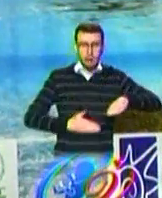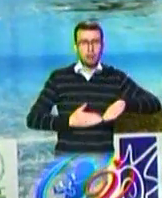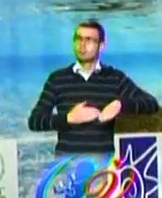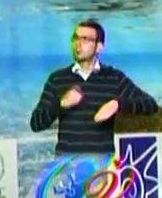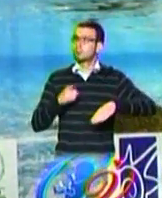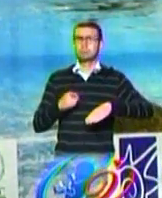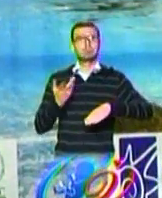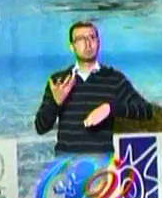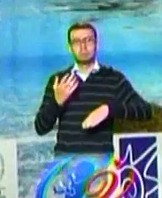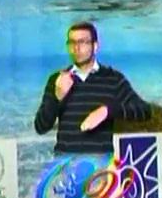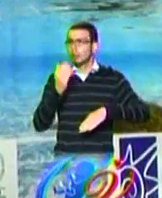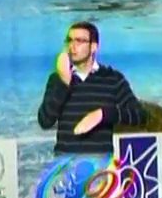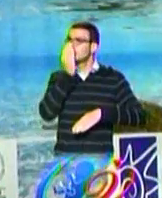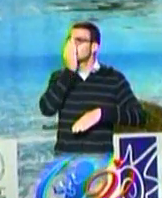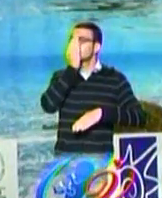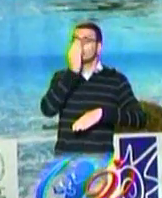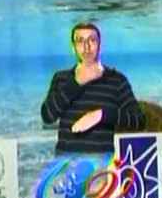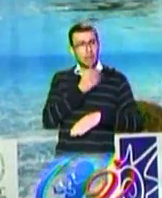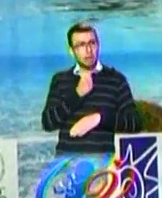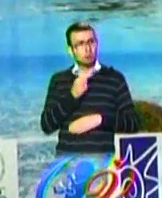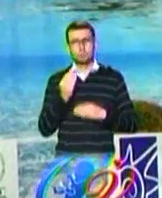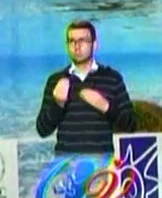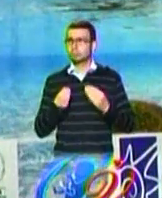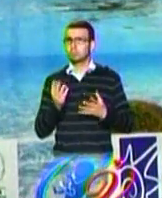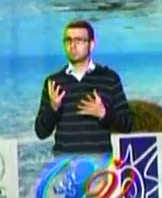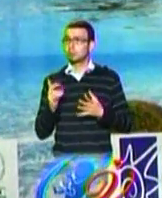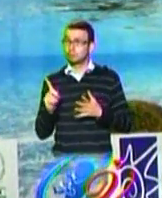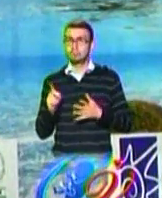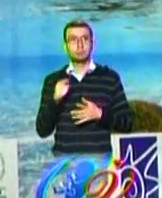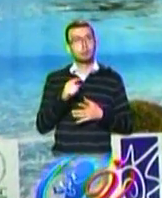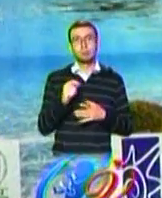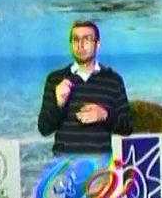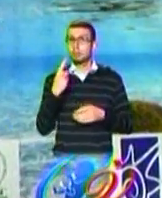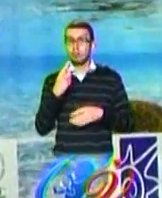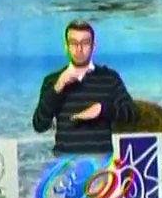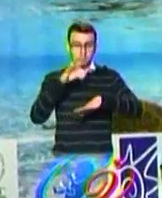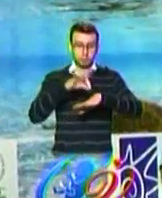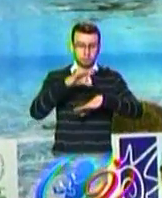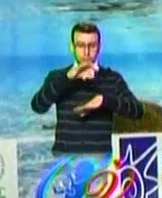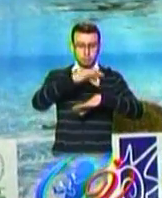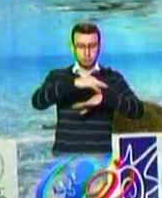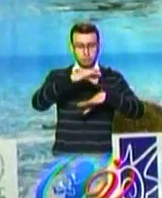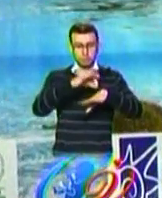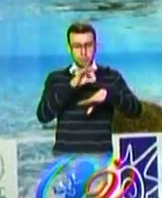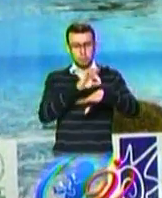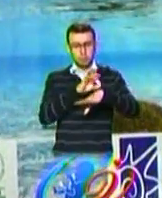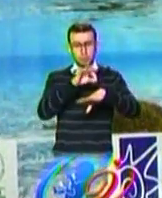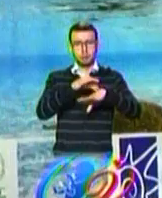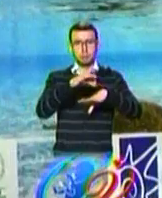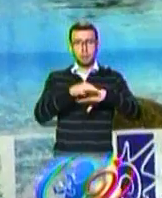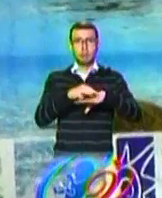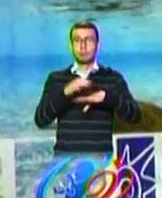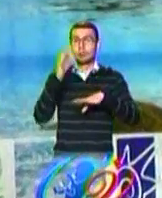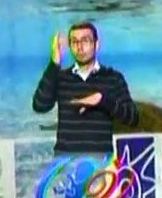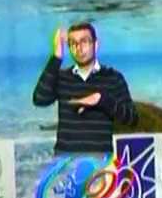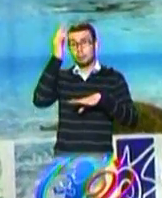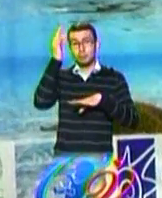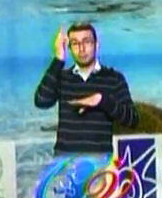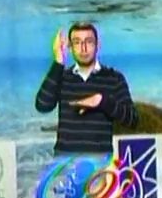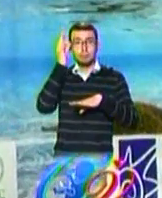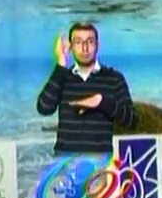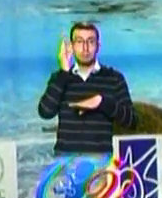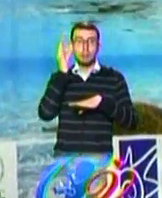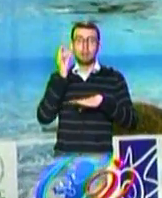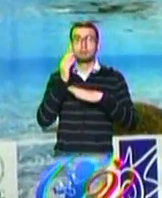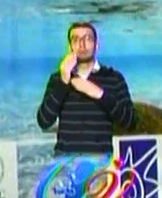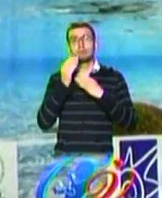orientales, hicieron un tratamiento con acupuntura, hicieron un tratamiento con terapia neural, con unas técnicas de